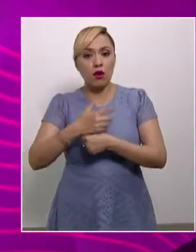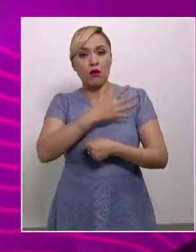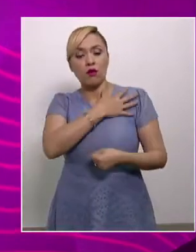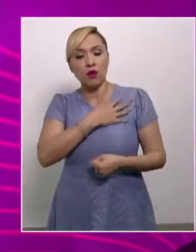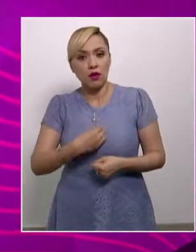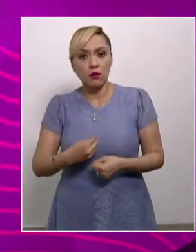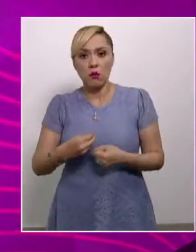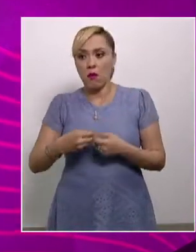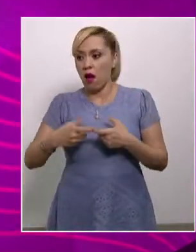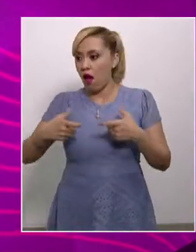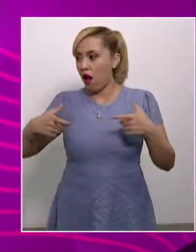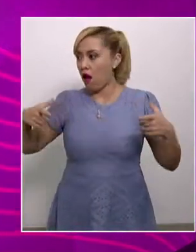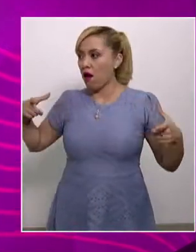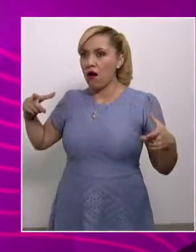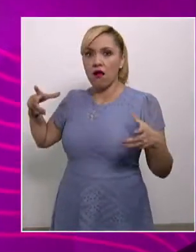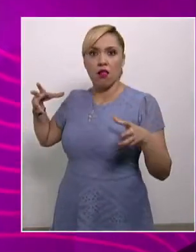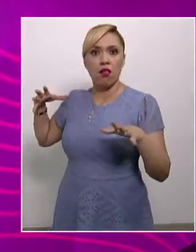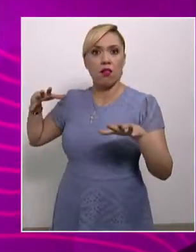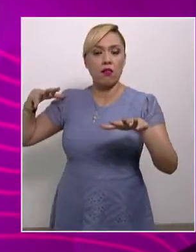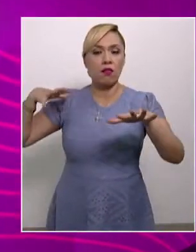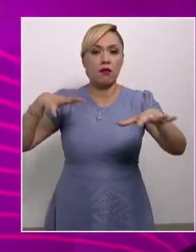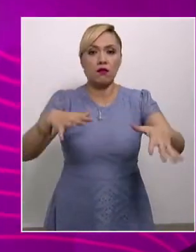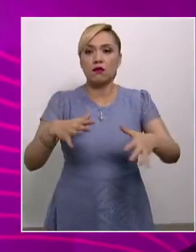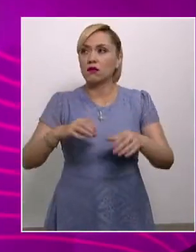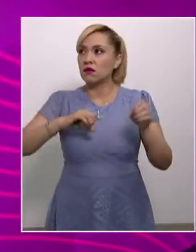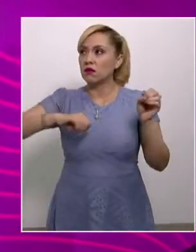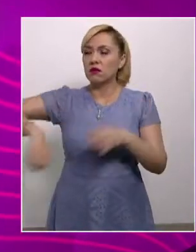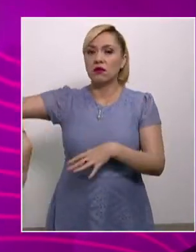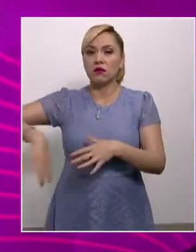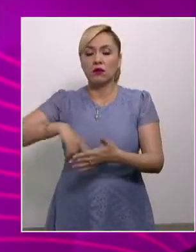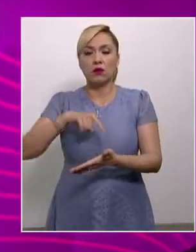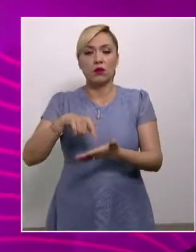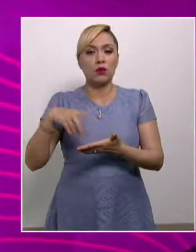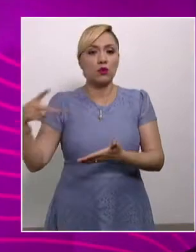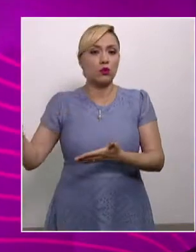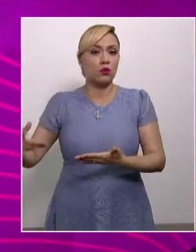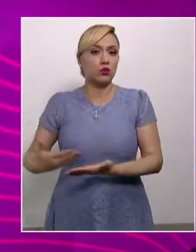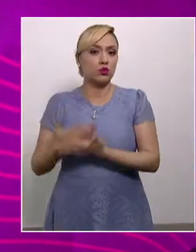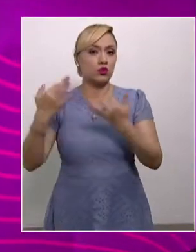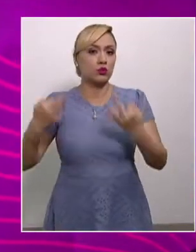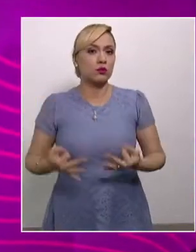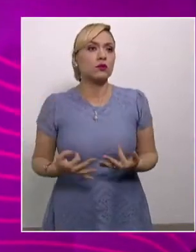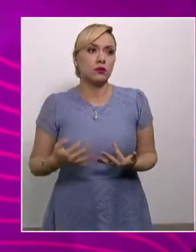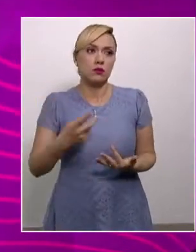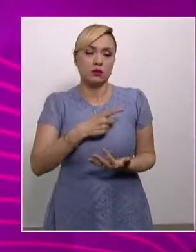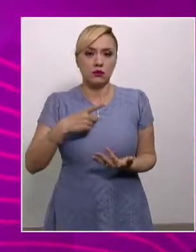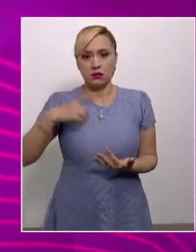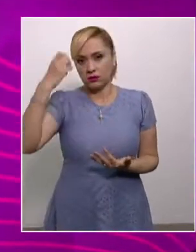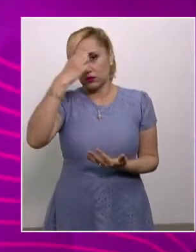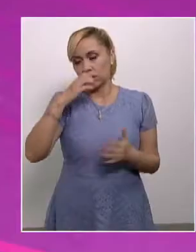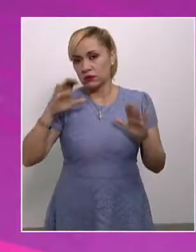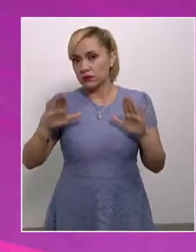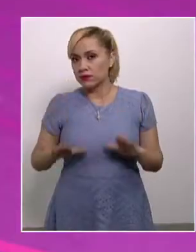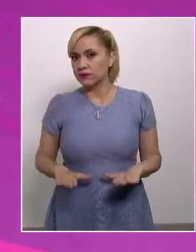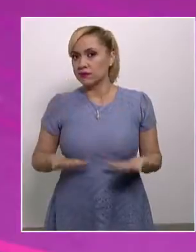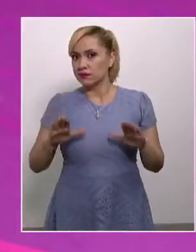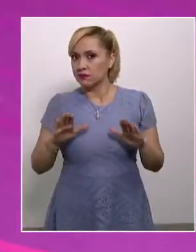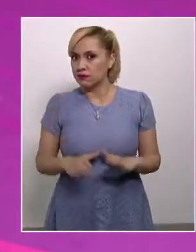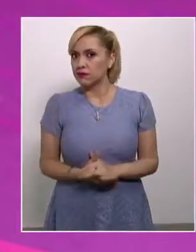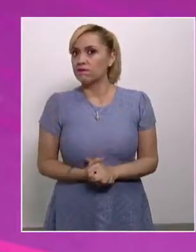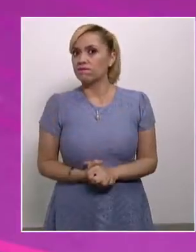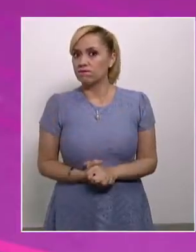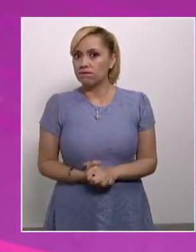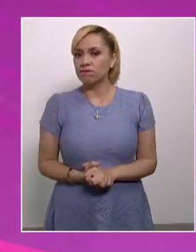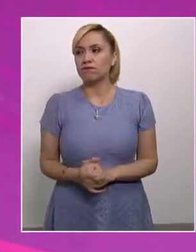que ha desanclado a estas personas de su sitio de origen, creo que merece la pena analizarlo como con calma. Sí, que